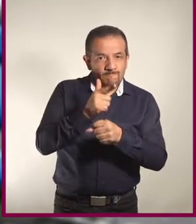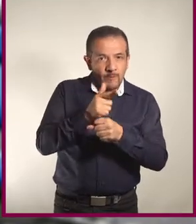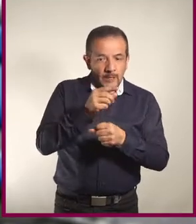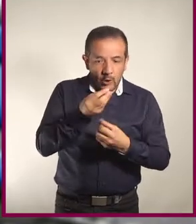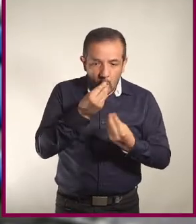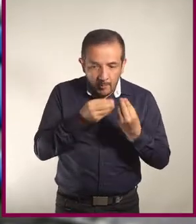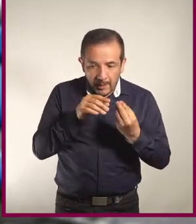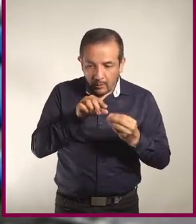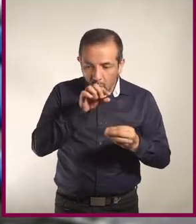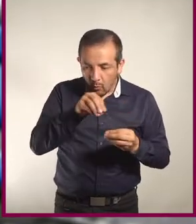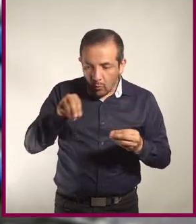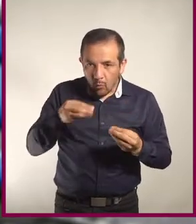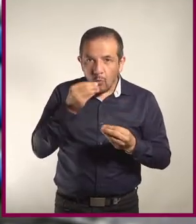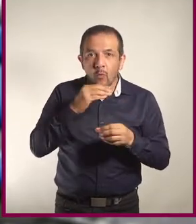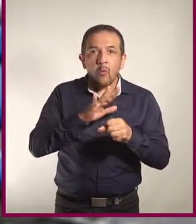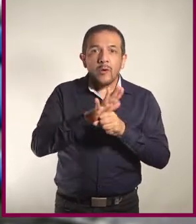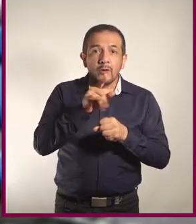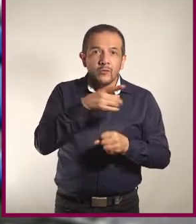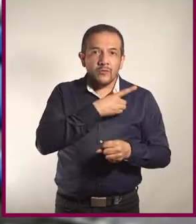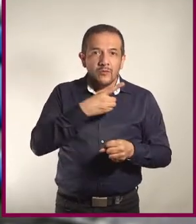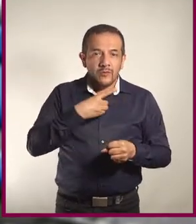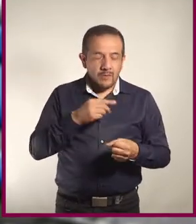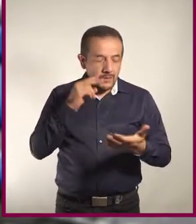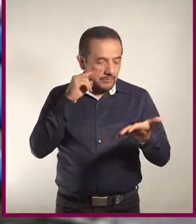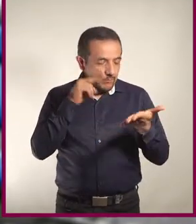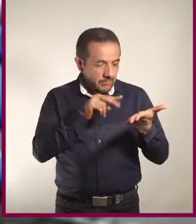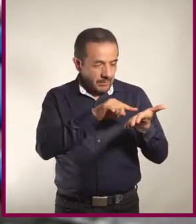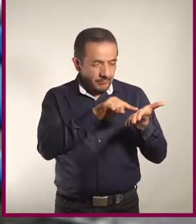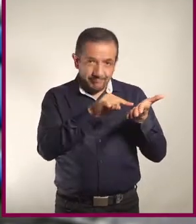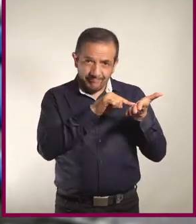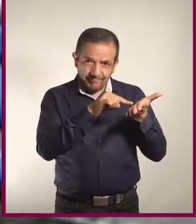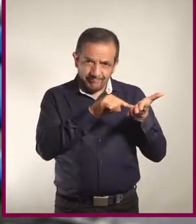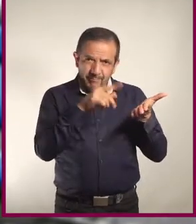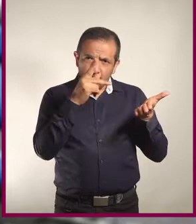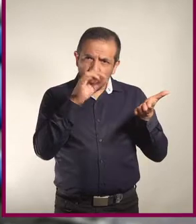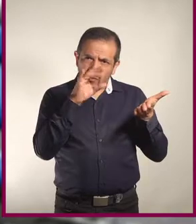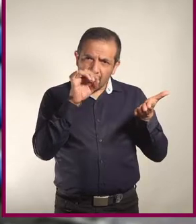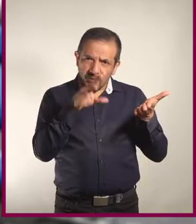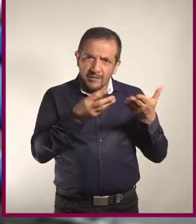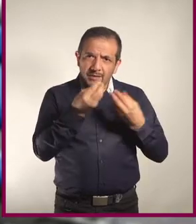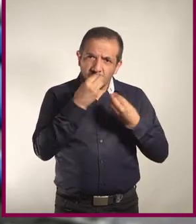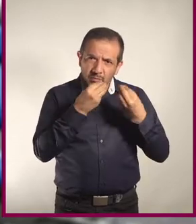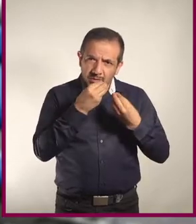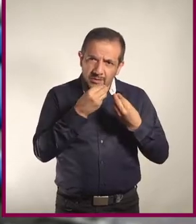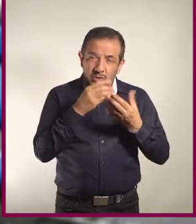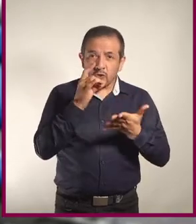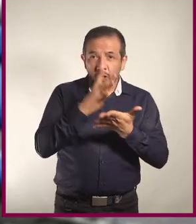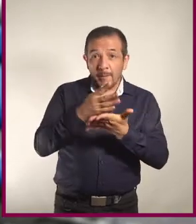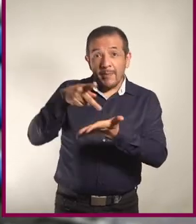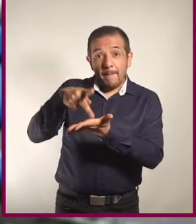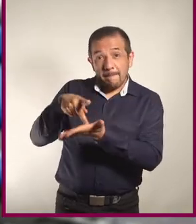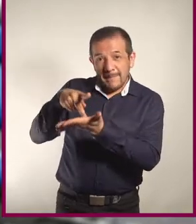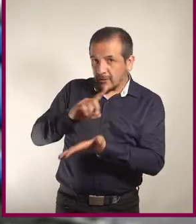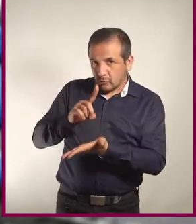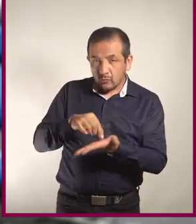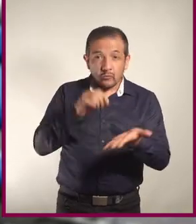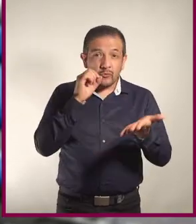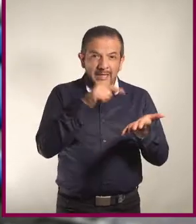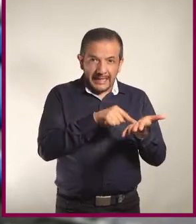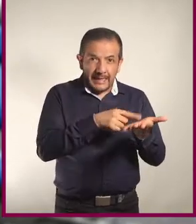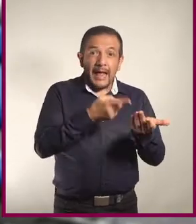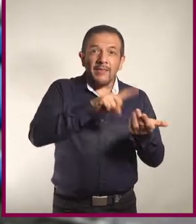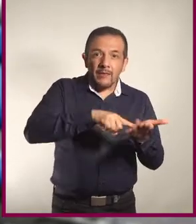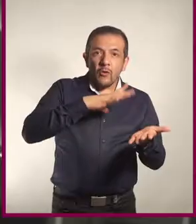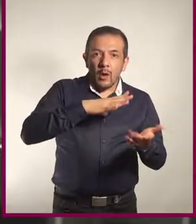consumiendo suficiente proteína, tienes que poner atención en el contenido de las proteínas de los alimentos y no únicamente en su